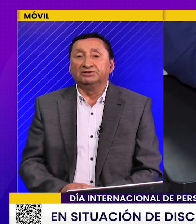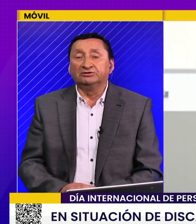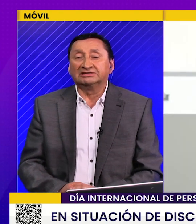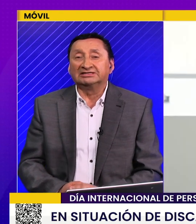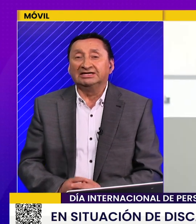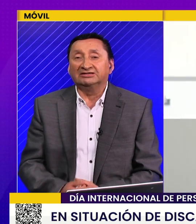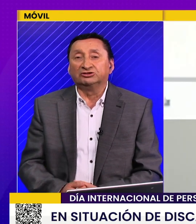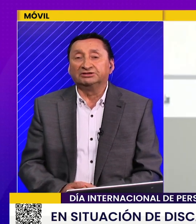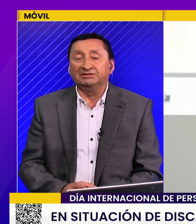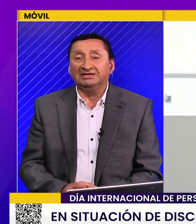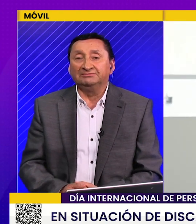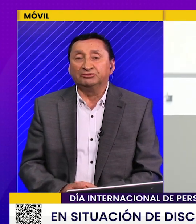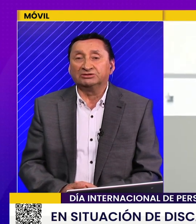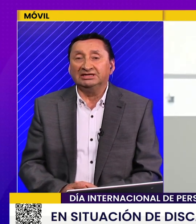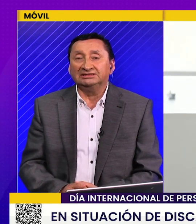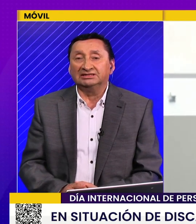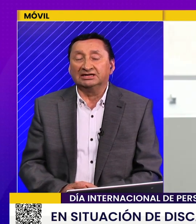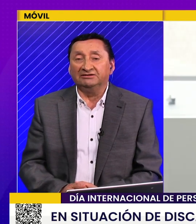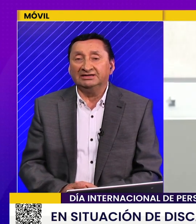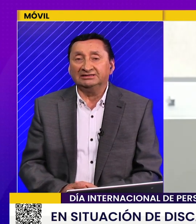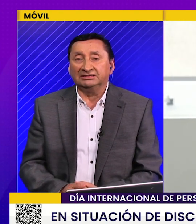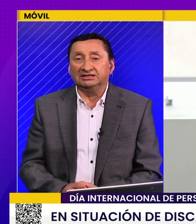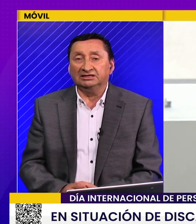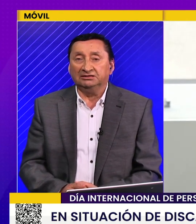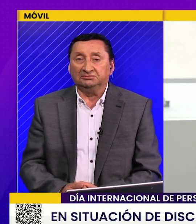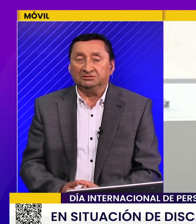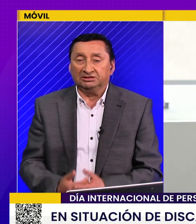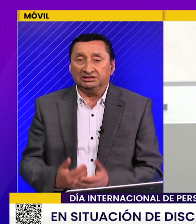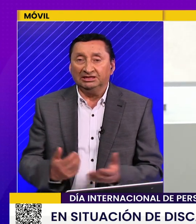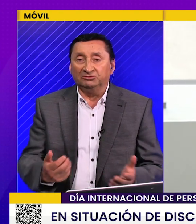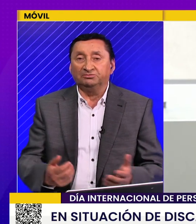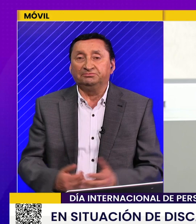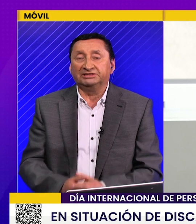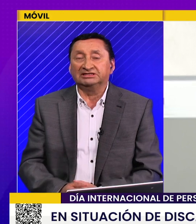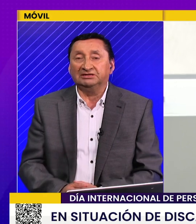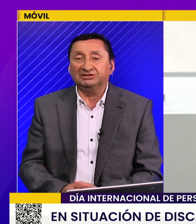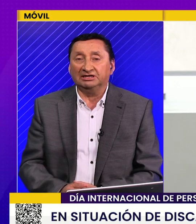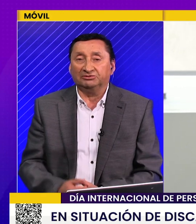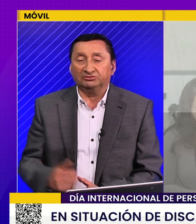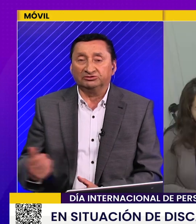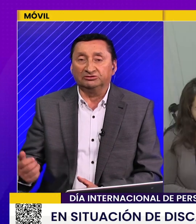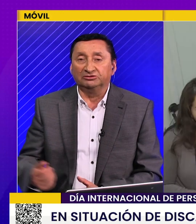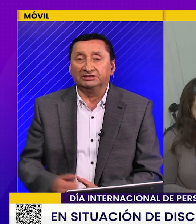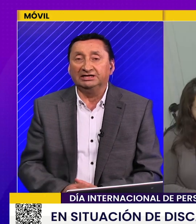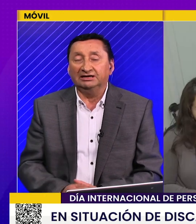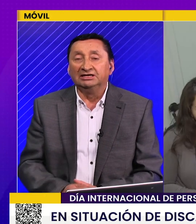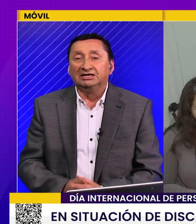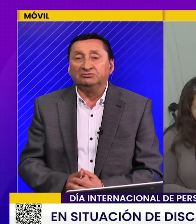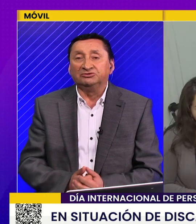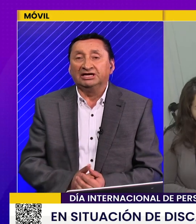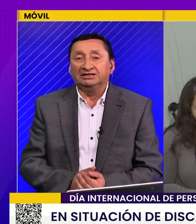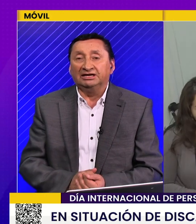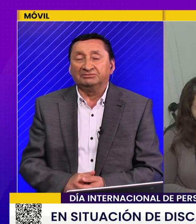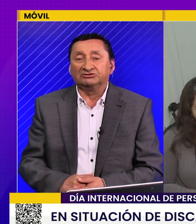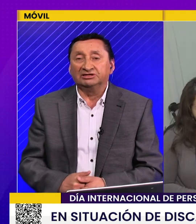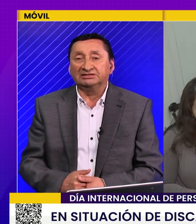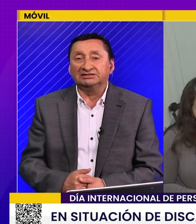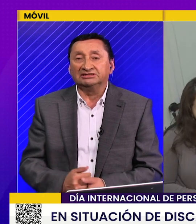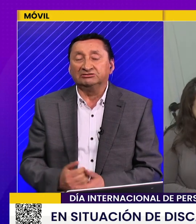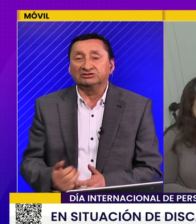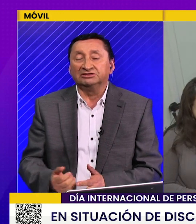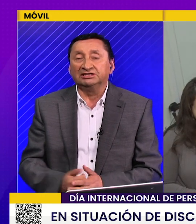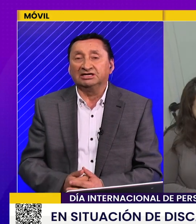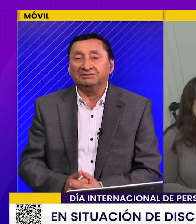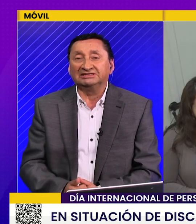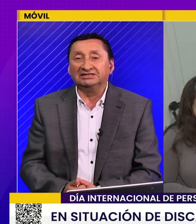Bueno, Cecilia, son temas importantes, relevantes, que queríamos precisamente a propósito del Día Mundial de las Personas